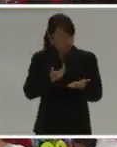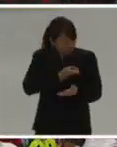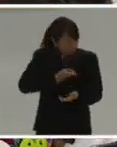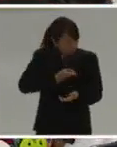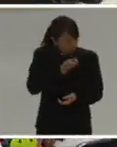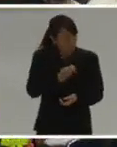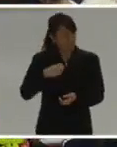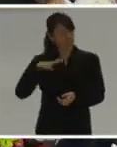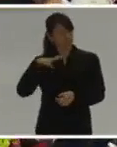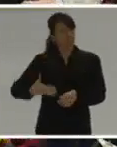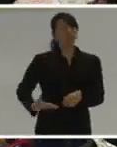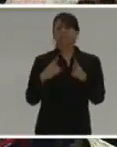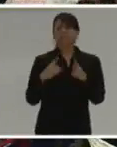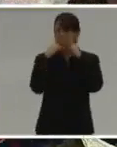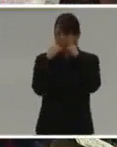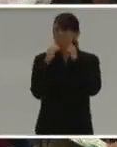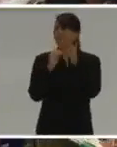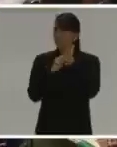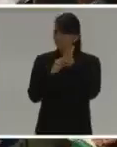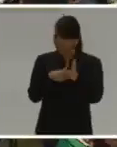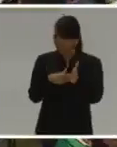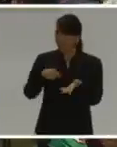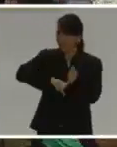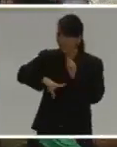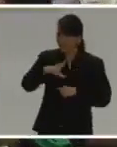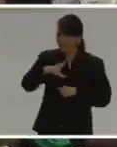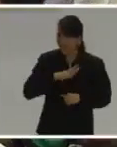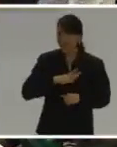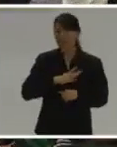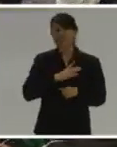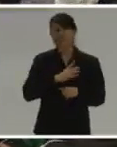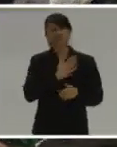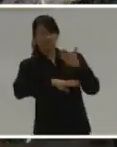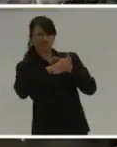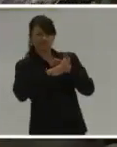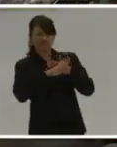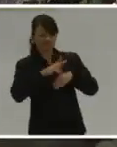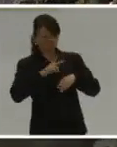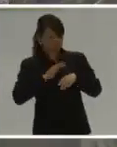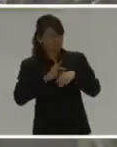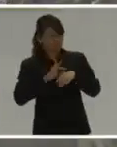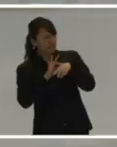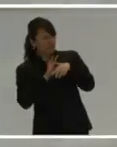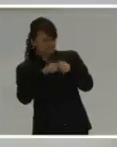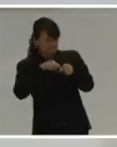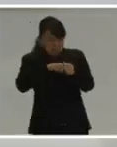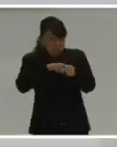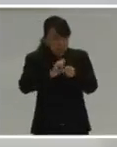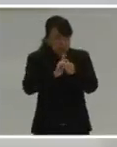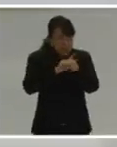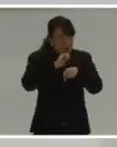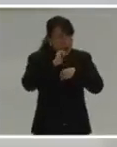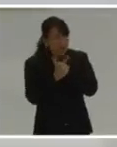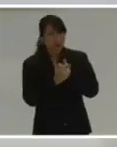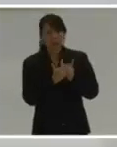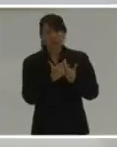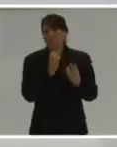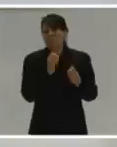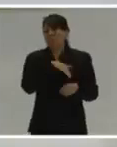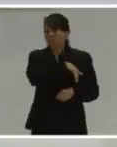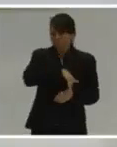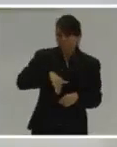tanto racismo, a pesar de tanta violación de nuestros derechos, continuamos vivos